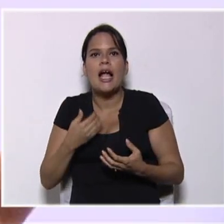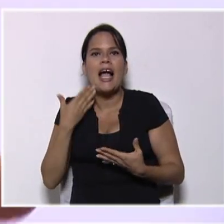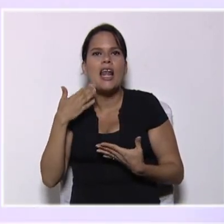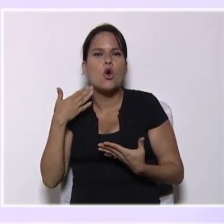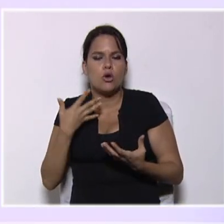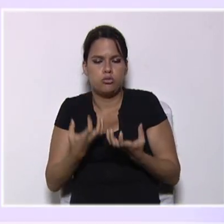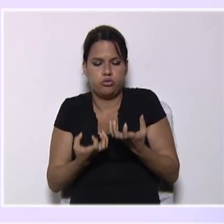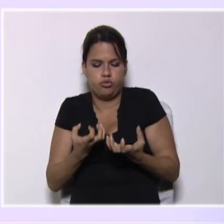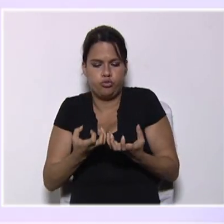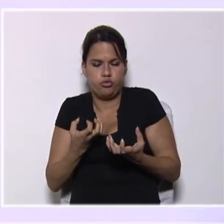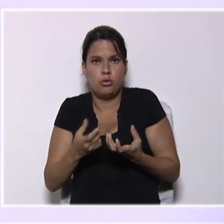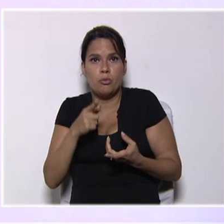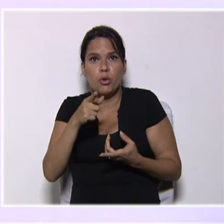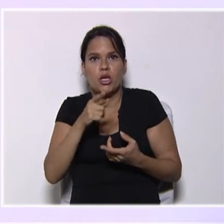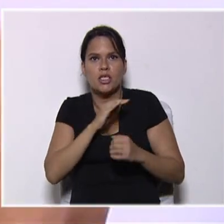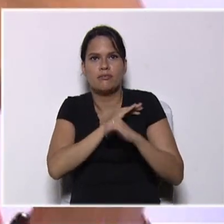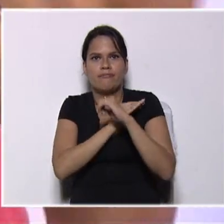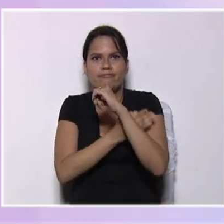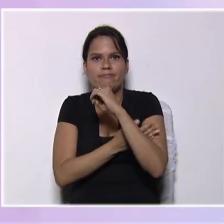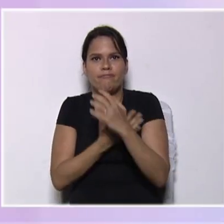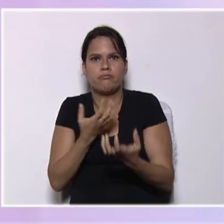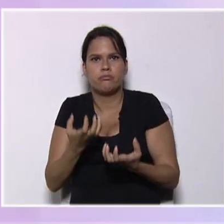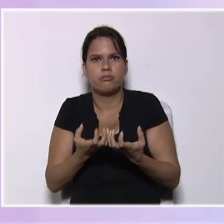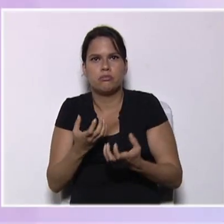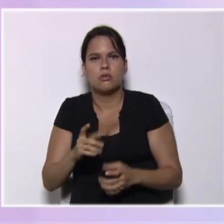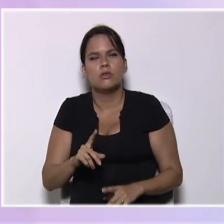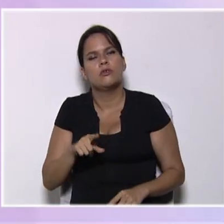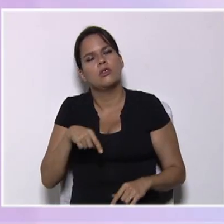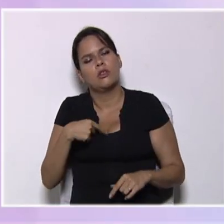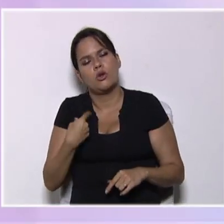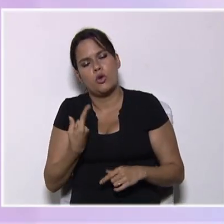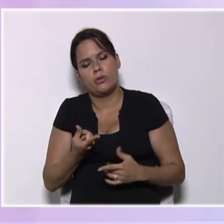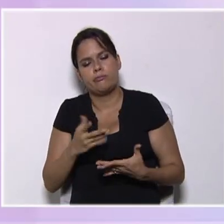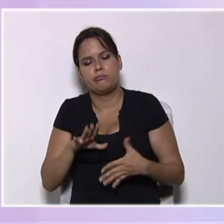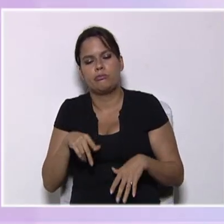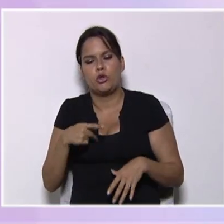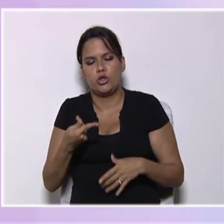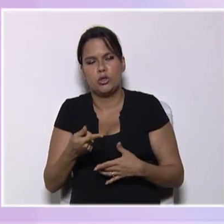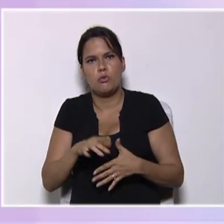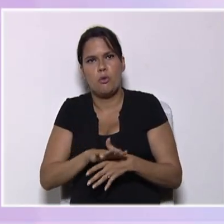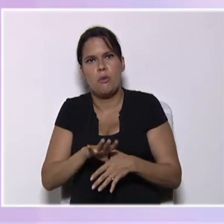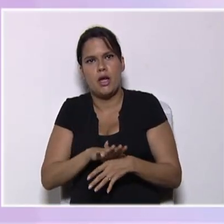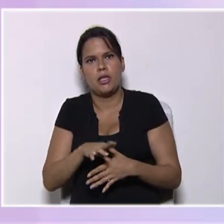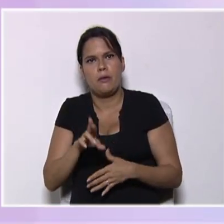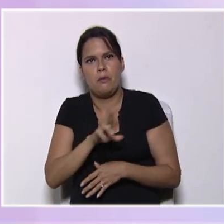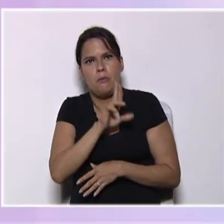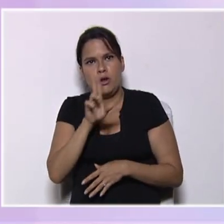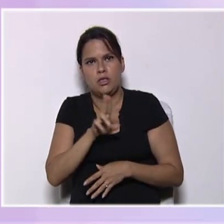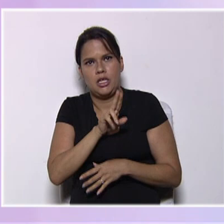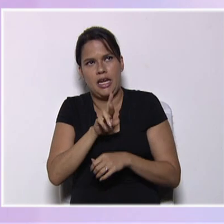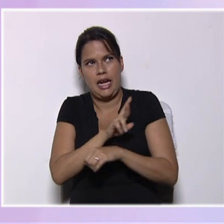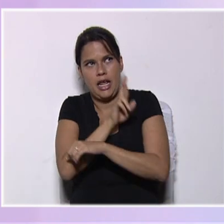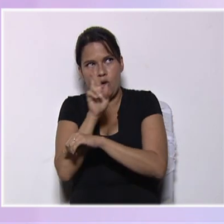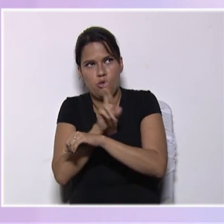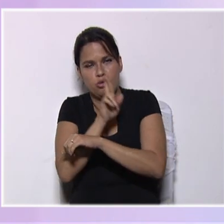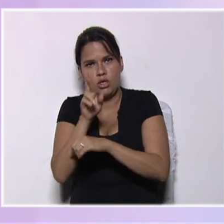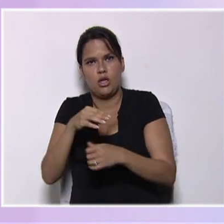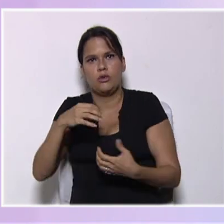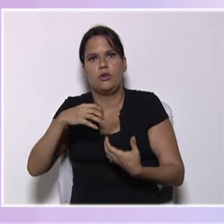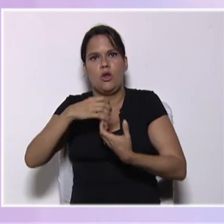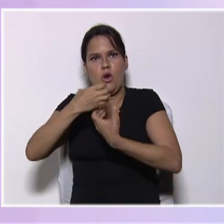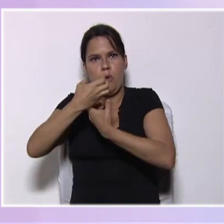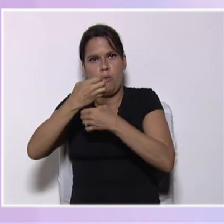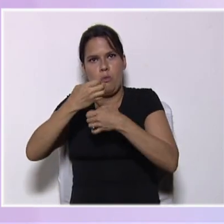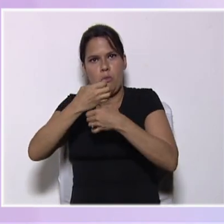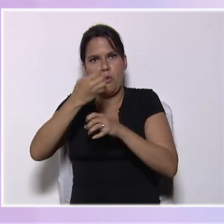resistente al calor. Exacto. Entonces, próximamente en nuestros programas vamos a utilizar hacer reusados estos bombillos.